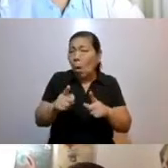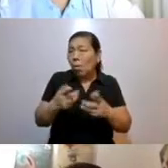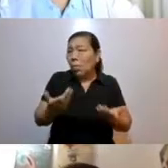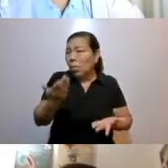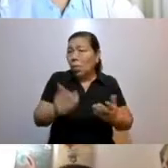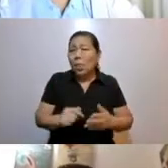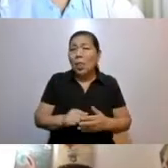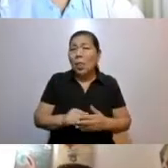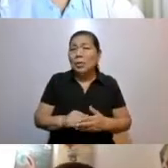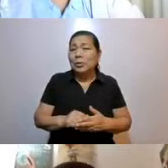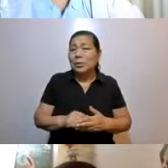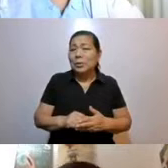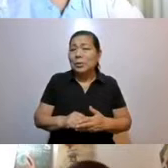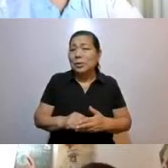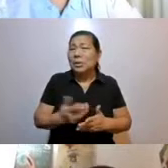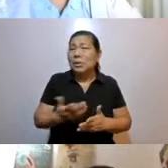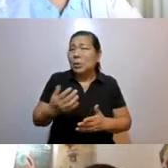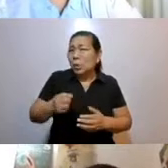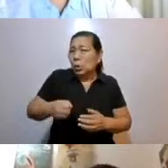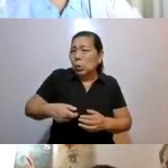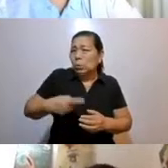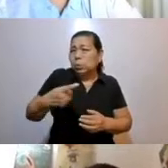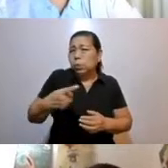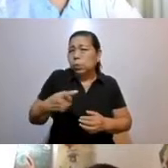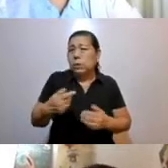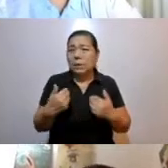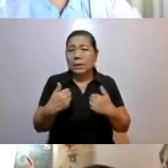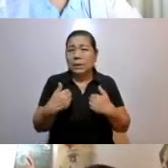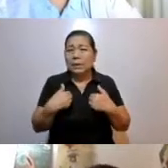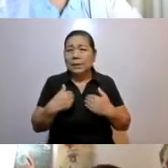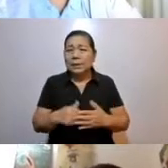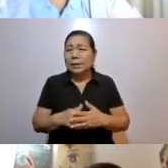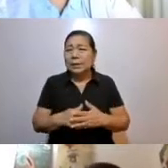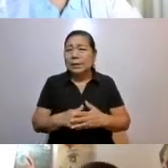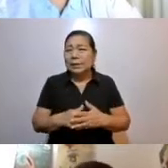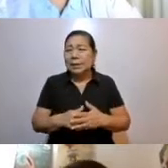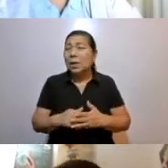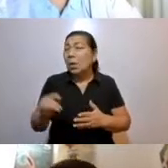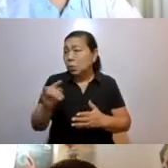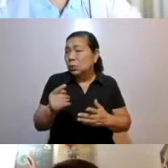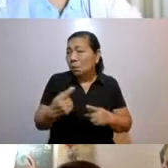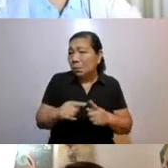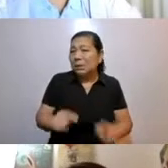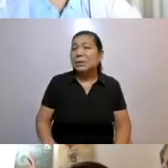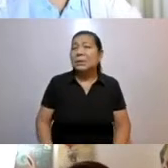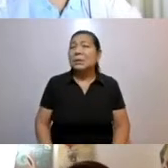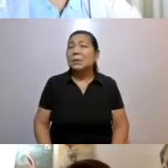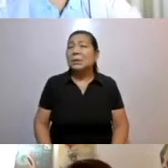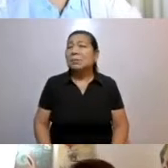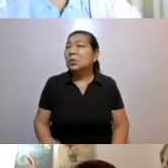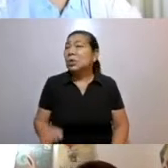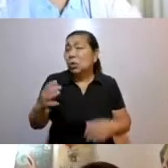digamos, se oxigena y se mantiene útil. Entonces,